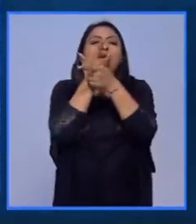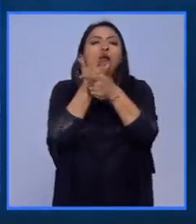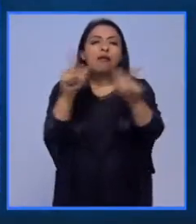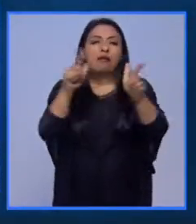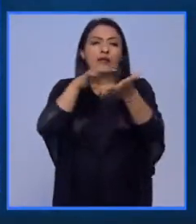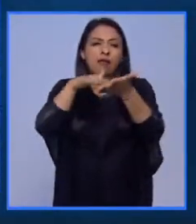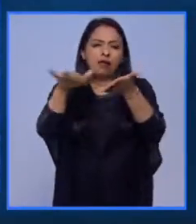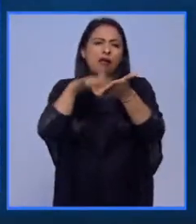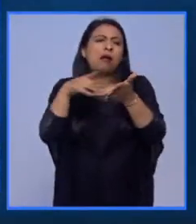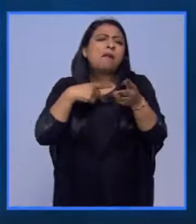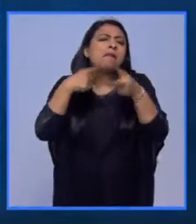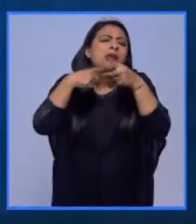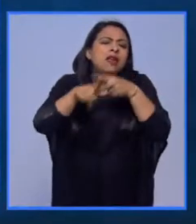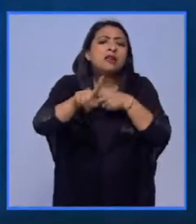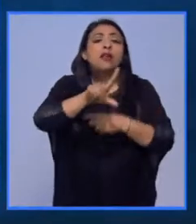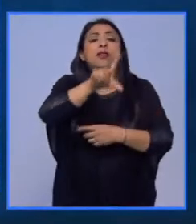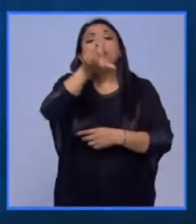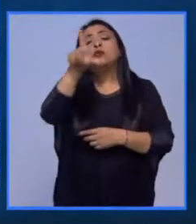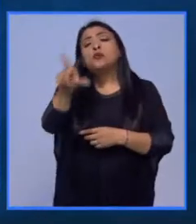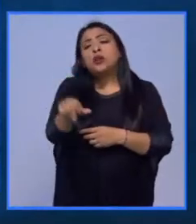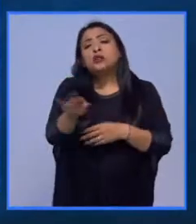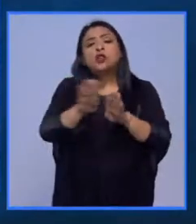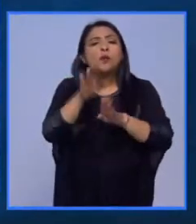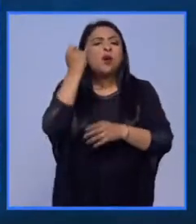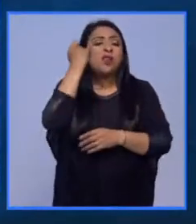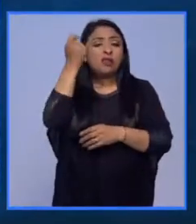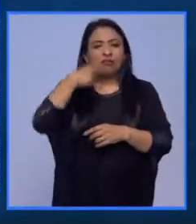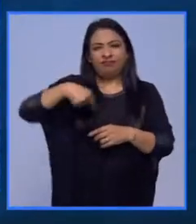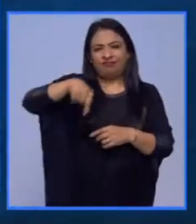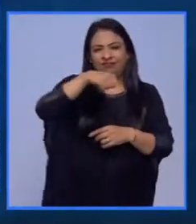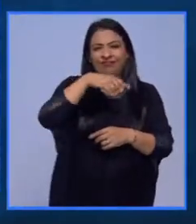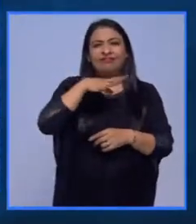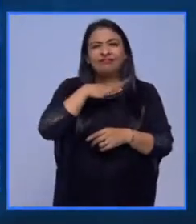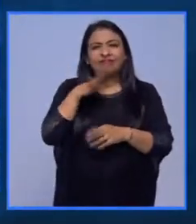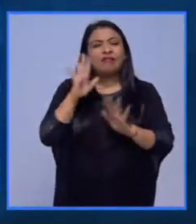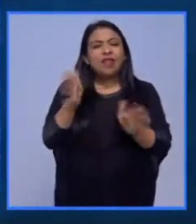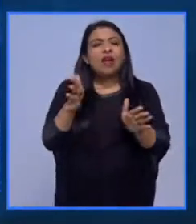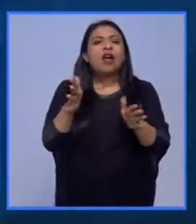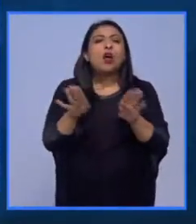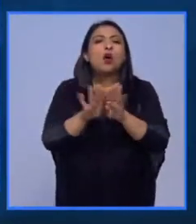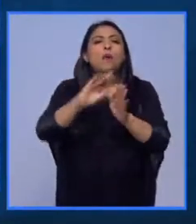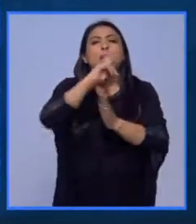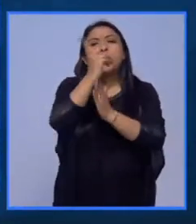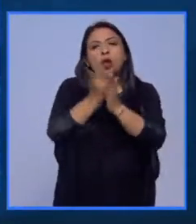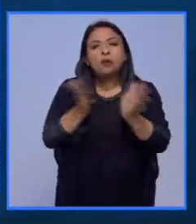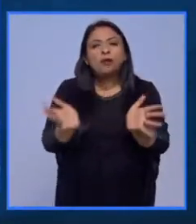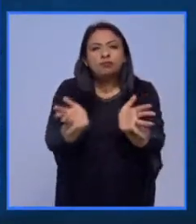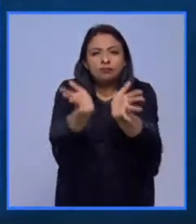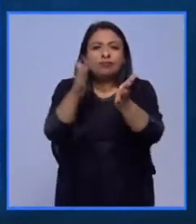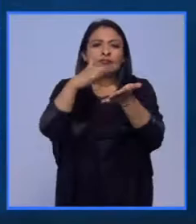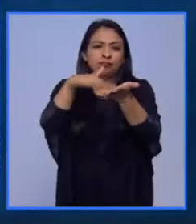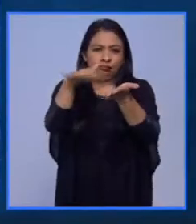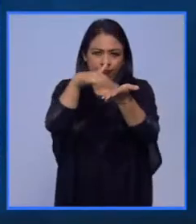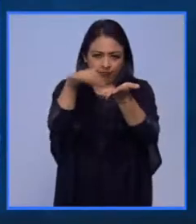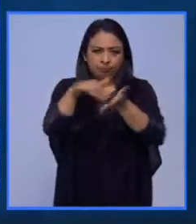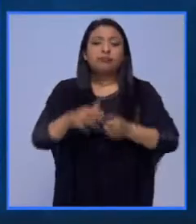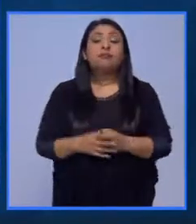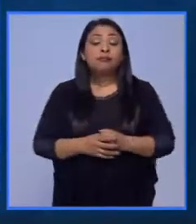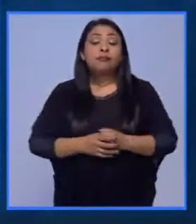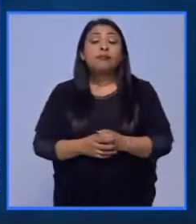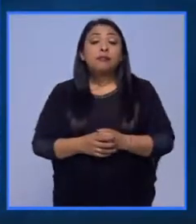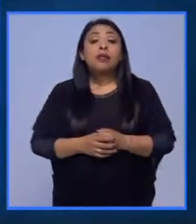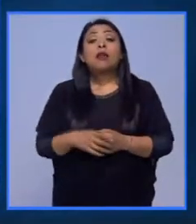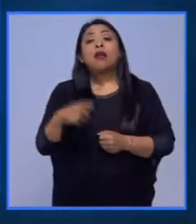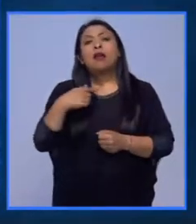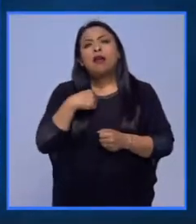es que surgió, pues bueno, después de que varios de nosotros habíamos estado haciendo programas de fomento a la lectura